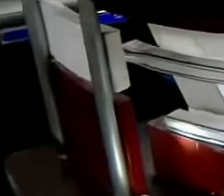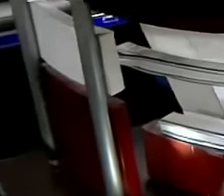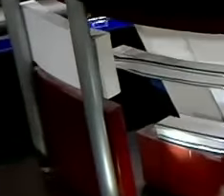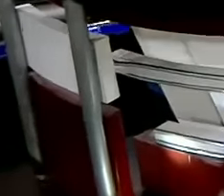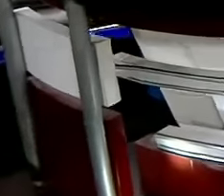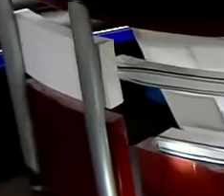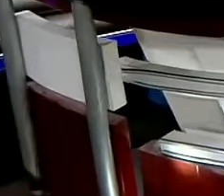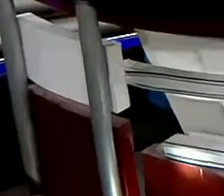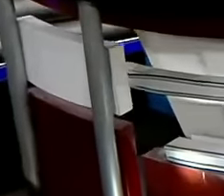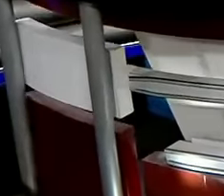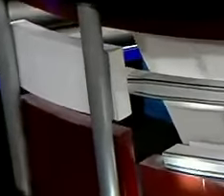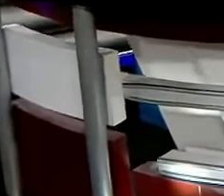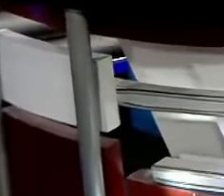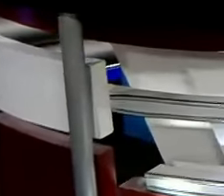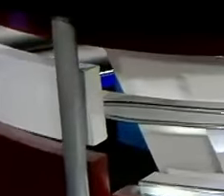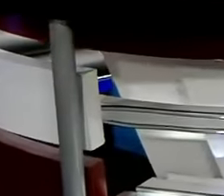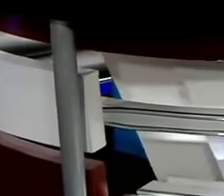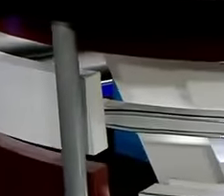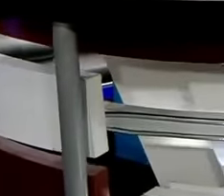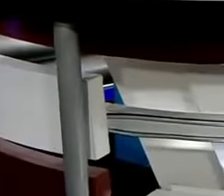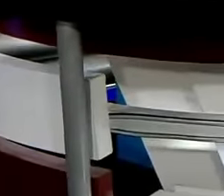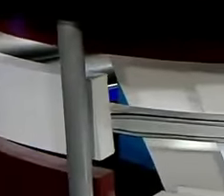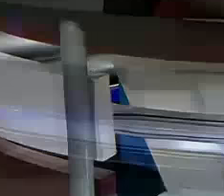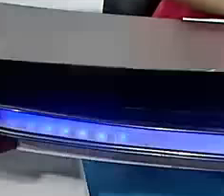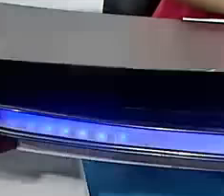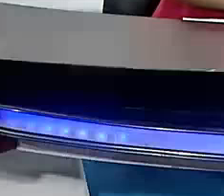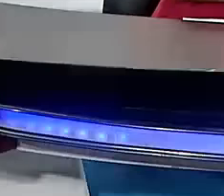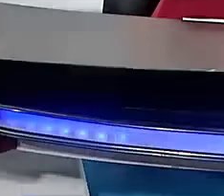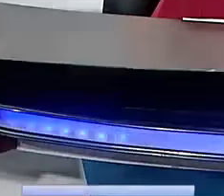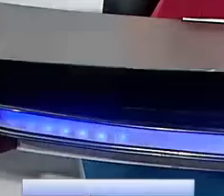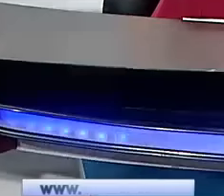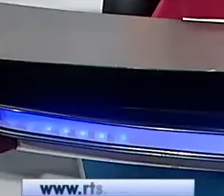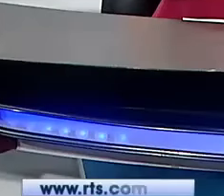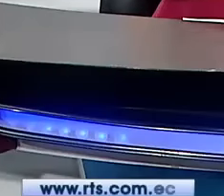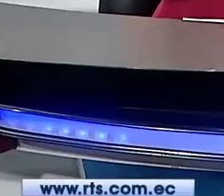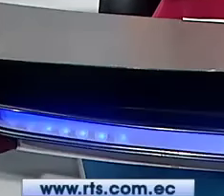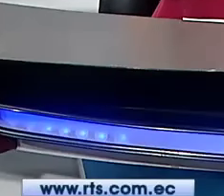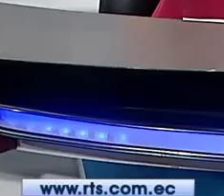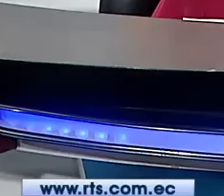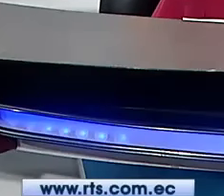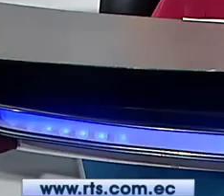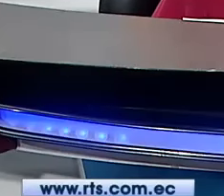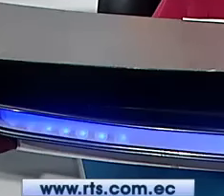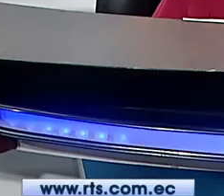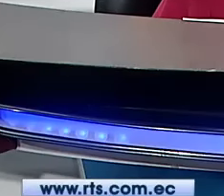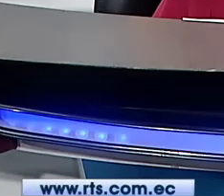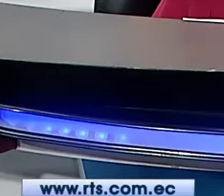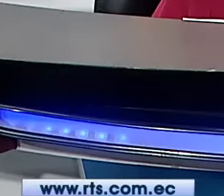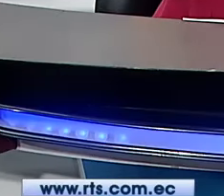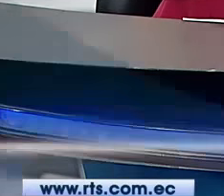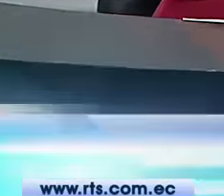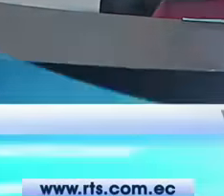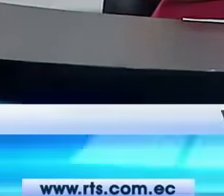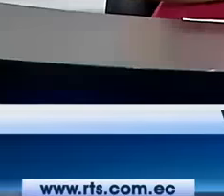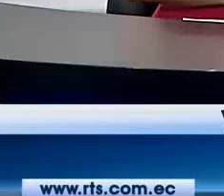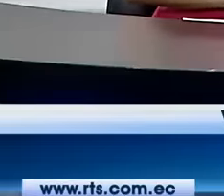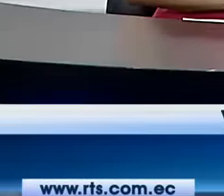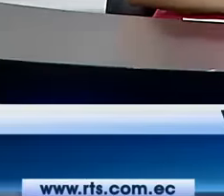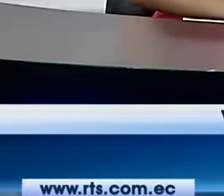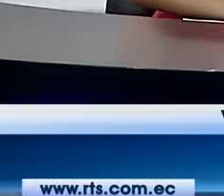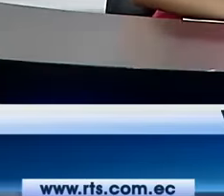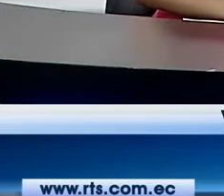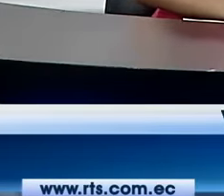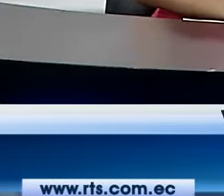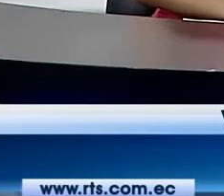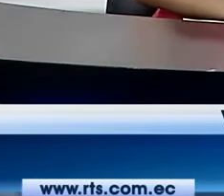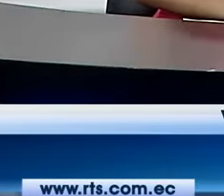Amigos televidentes, muy buenos días. Bienvenidos a La Noticia en la Comunidad. Ya viene el fin de semana. Sí, al fin viernes, 18 de noviembre del